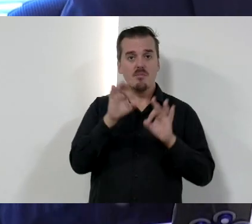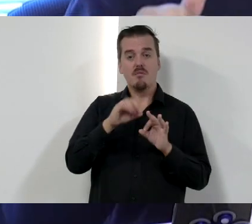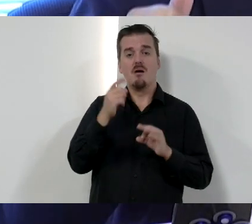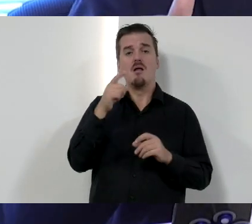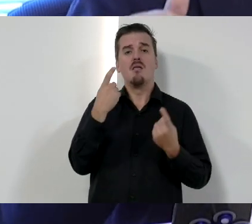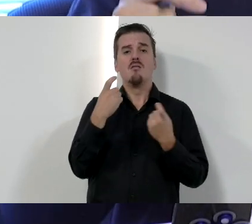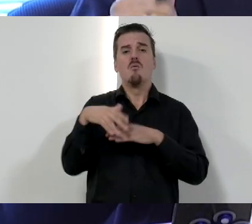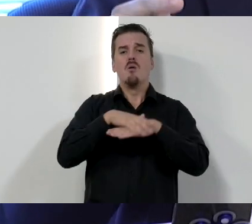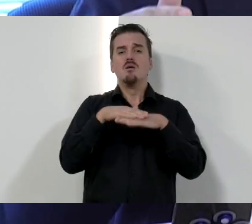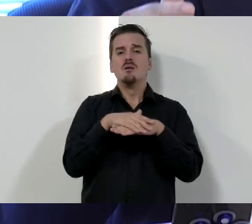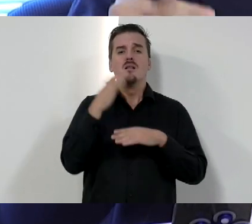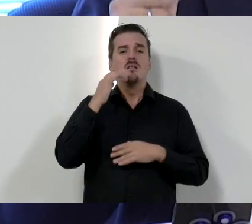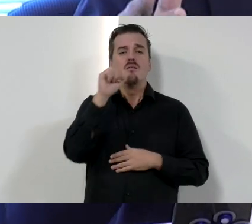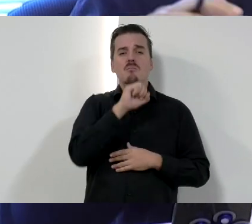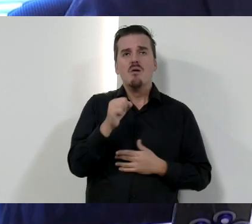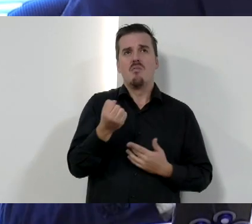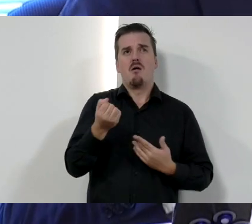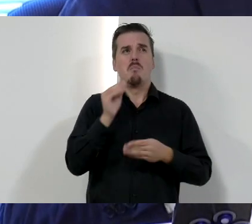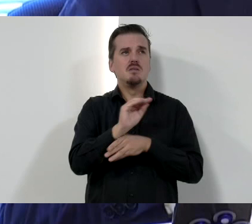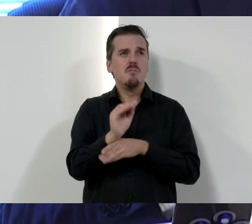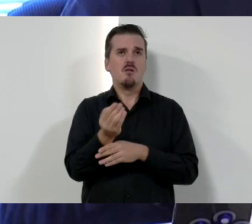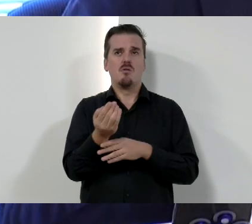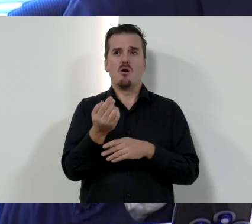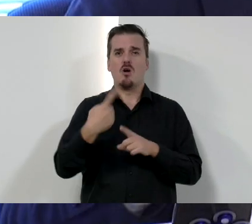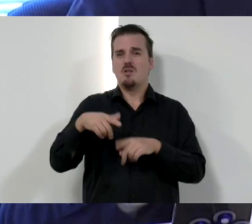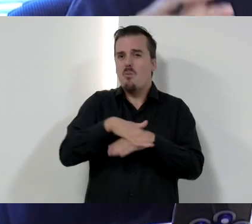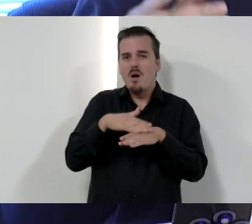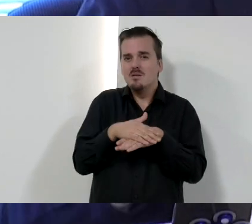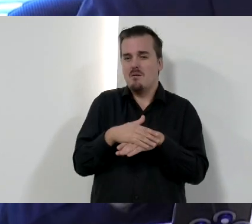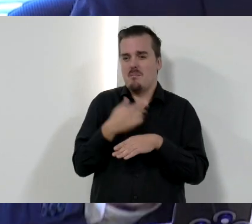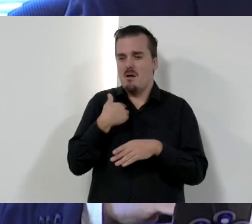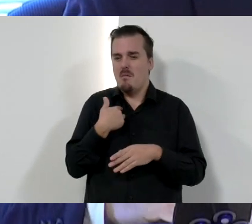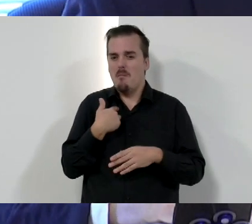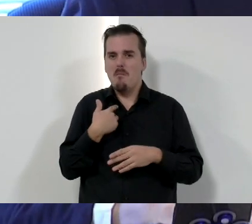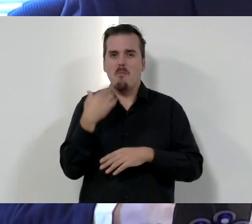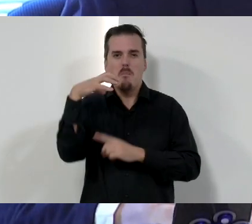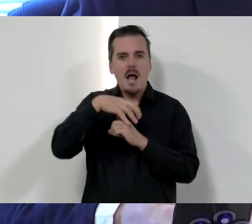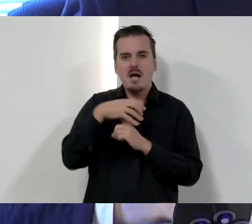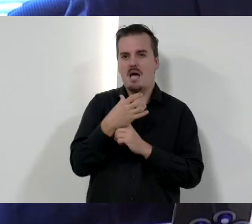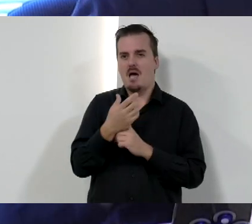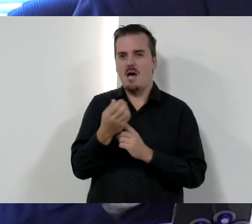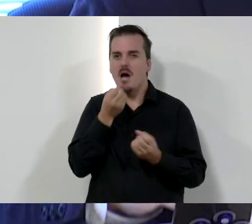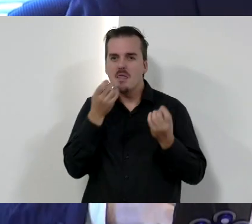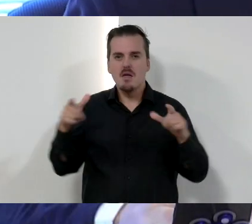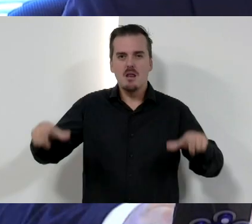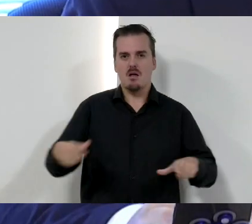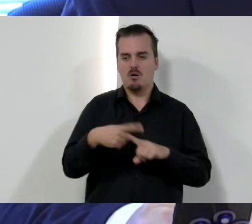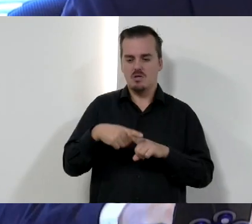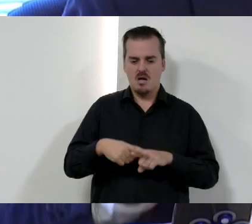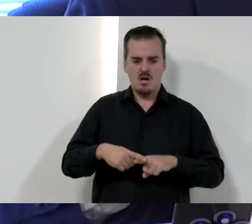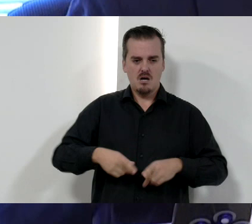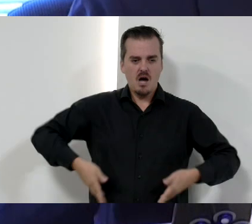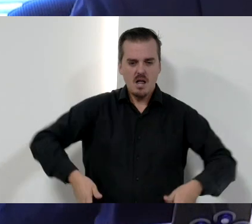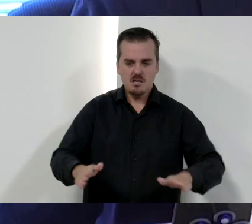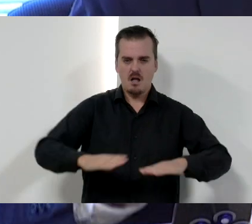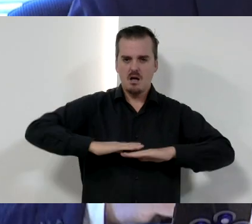ciudad, como son el limpieza, mantenimiento, parques y jardines, etcétera, etcétera, y un largo, etcétera, en asfaltado, etcétera, etcétera, que no